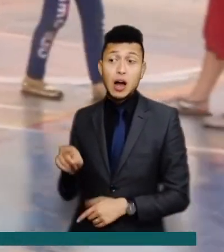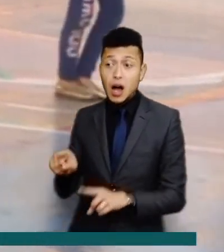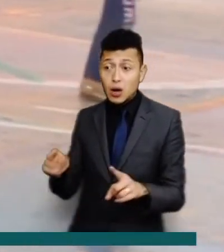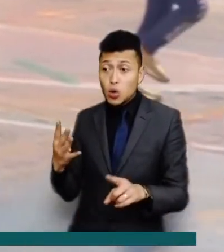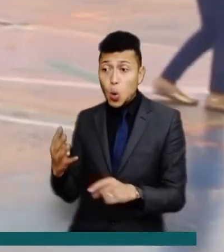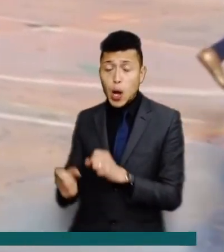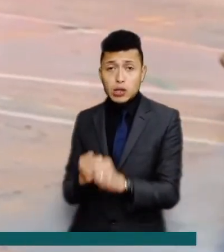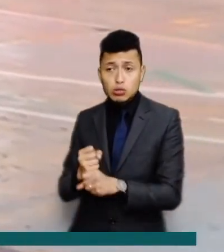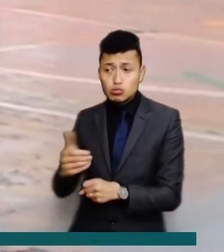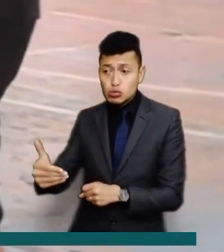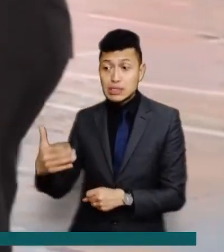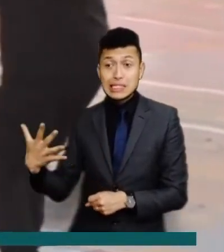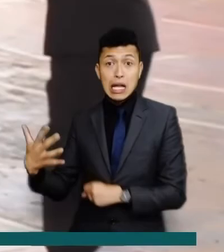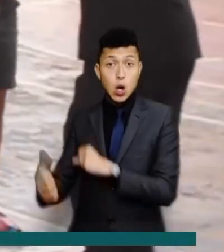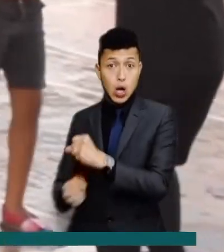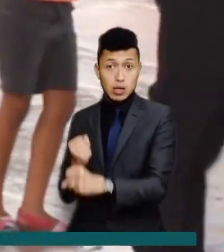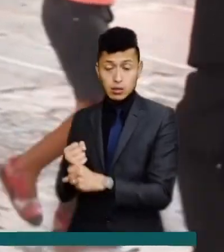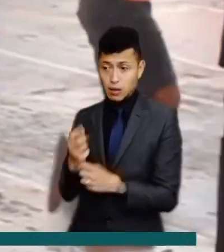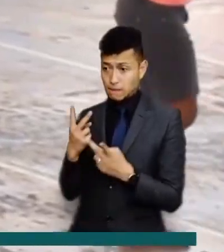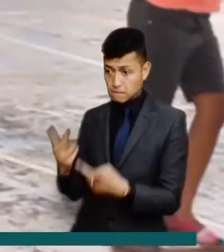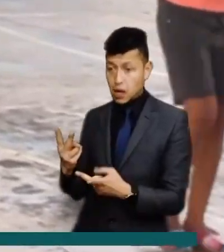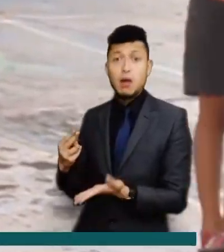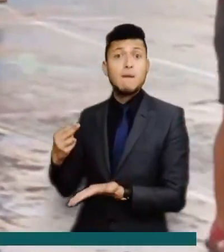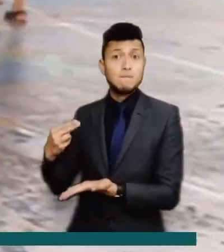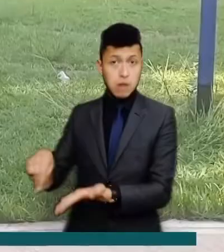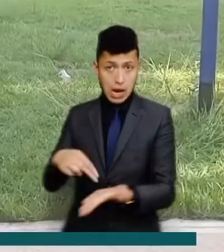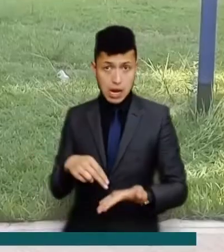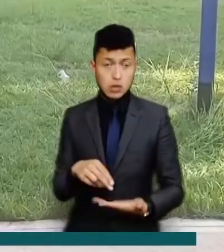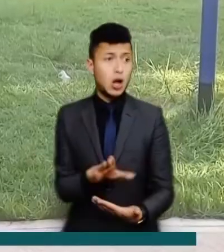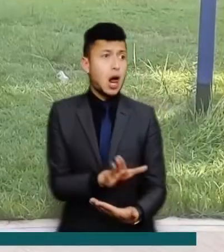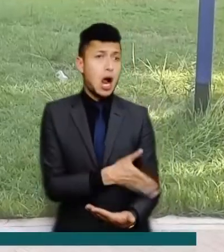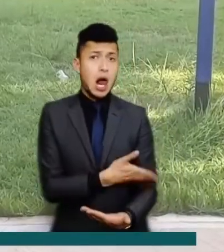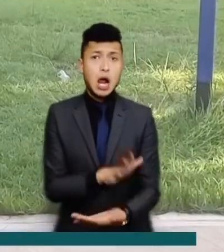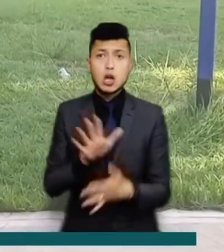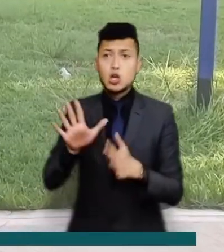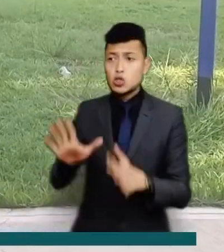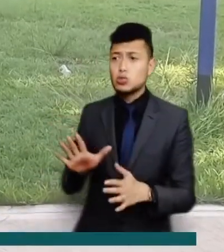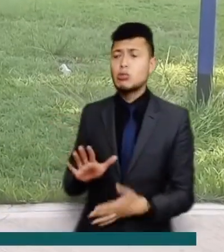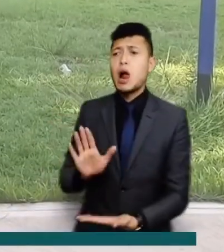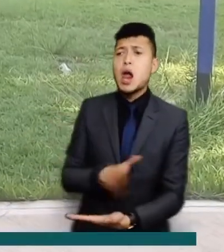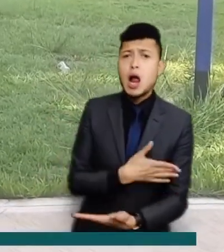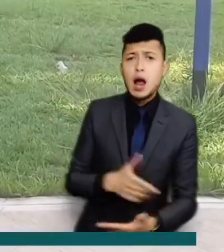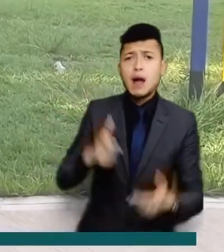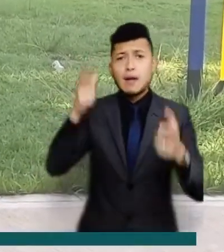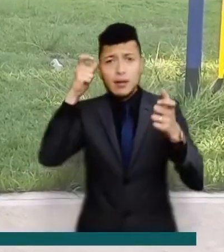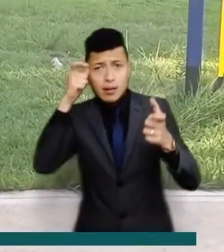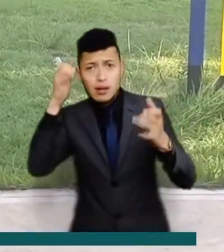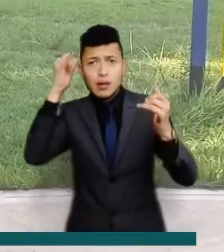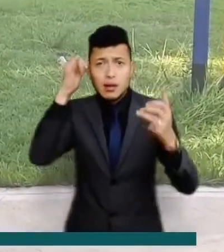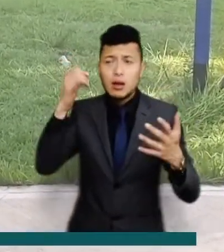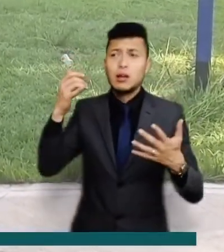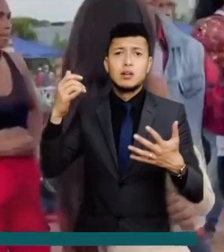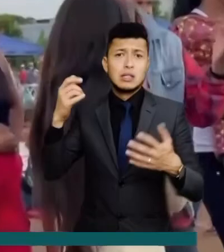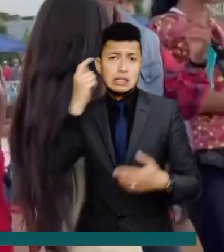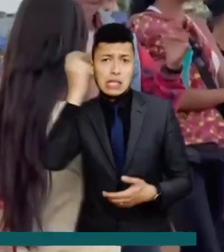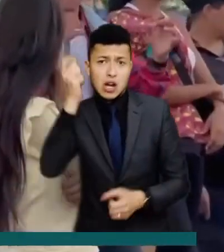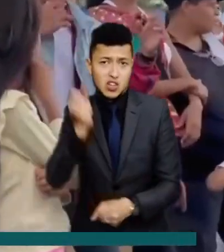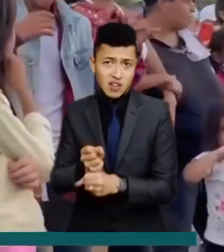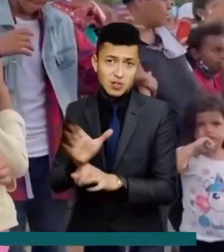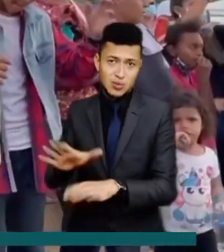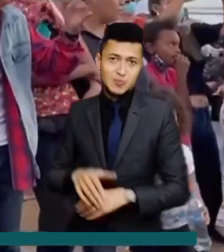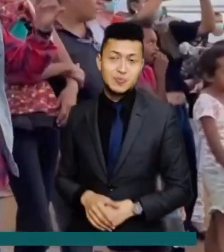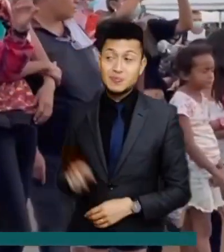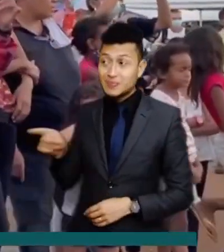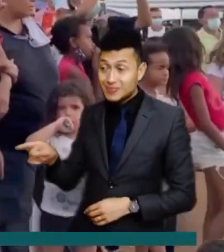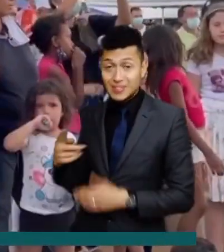y de 5 años, pero usted los mirara bailando también y cantando cantos de vaquería, cantos de trabajo llano. A esta labor de promoción y preservación de